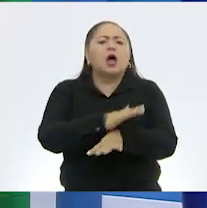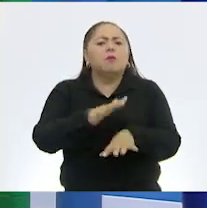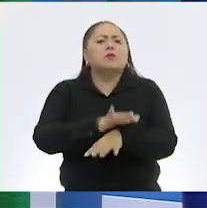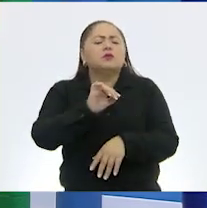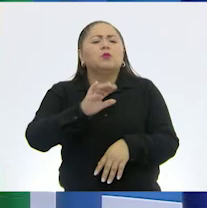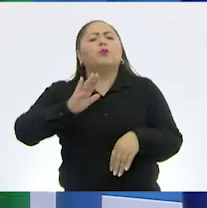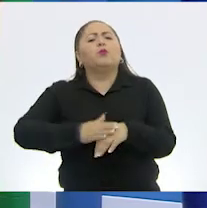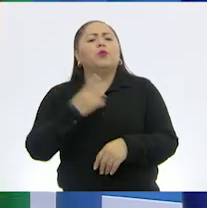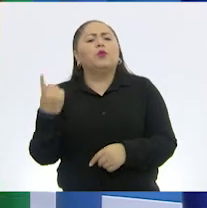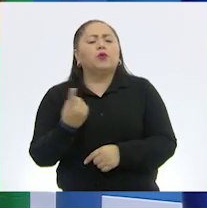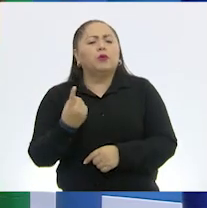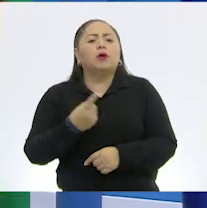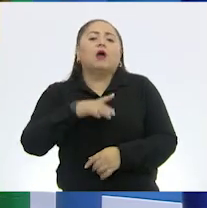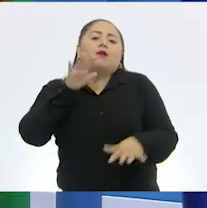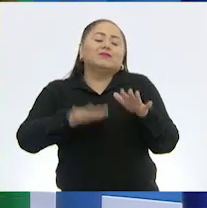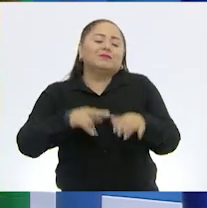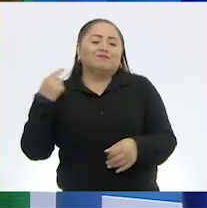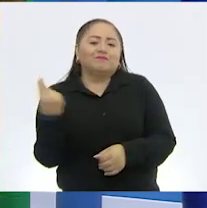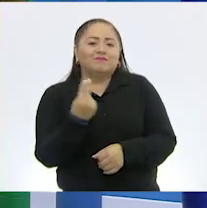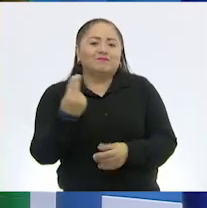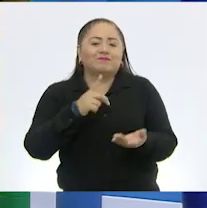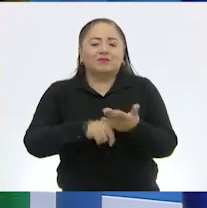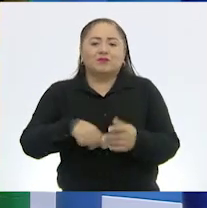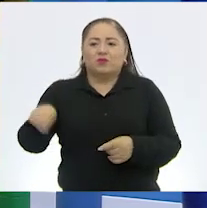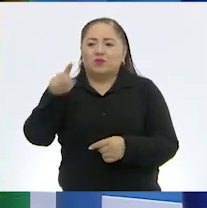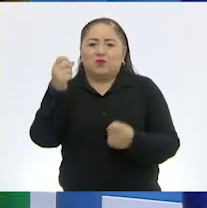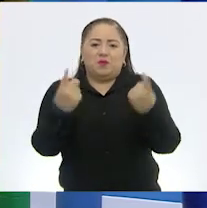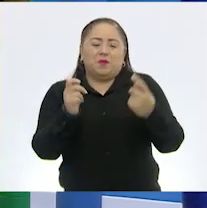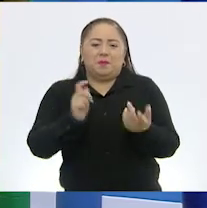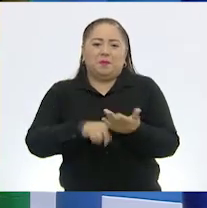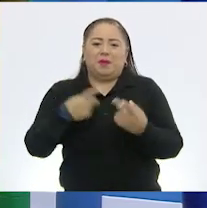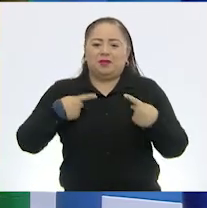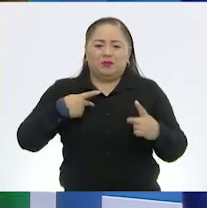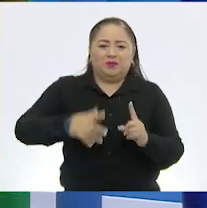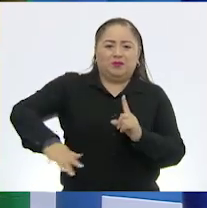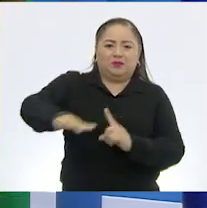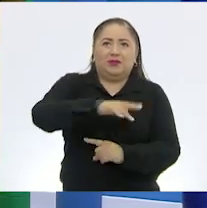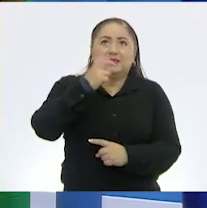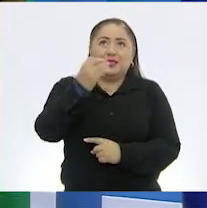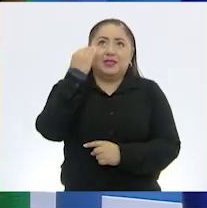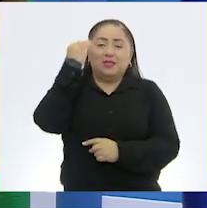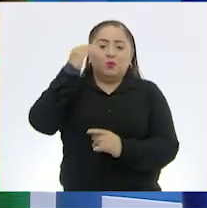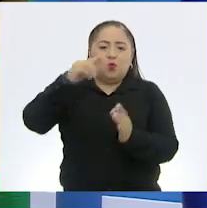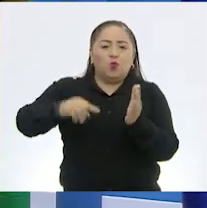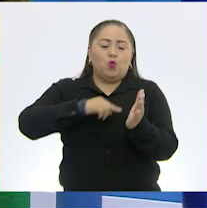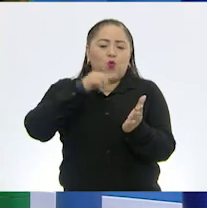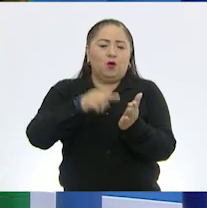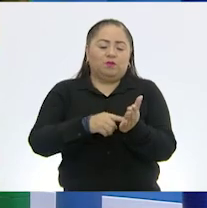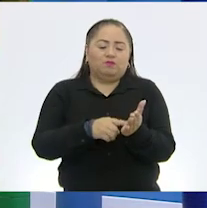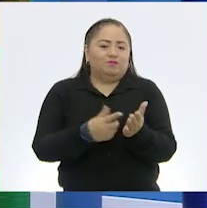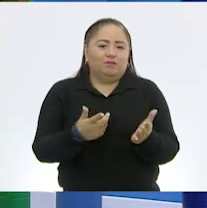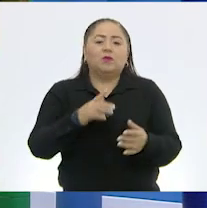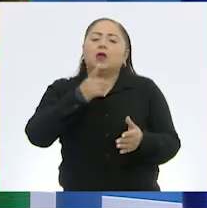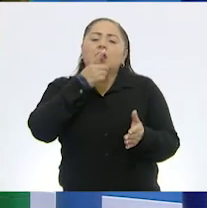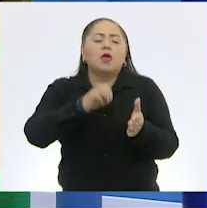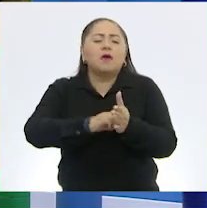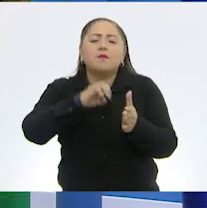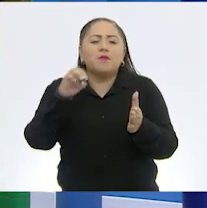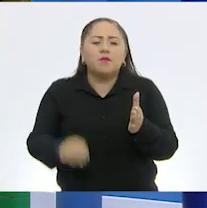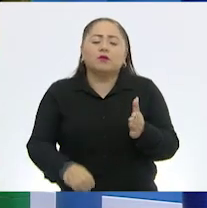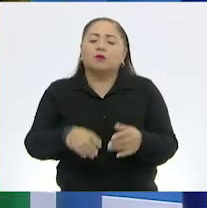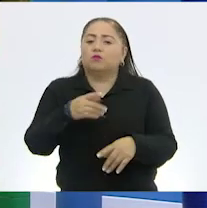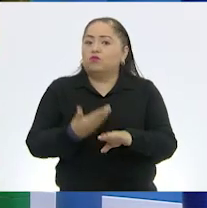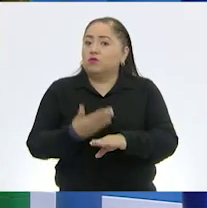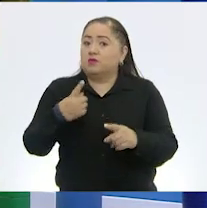Y tiene que ver con las necesidades e intereses de una sociedad en un tiempo y espacio determinado. Por ejemplo, es